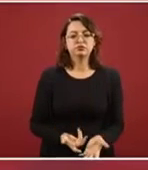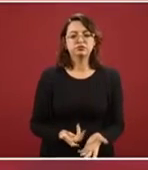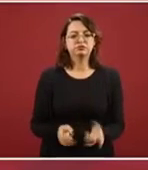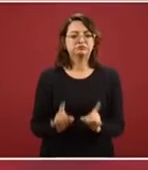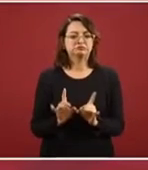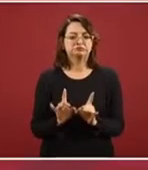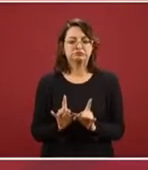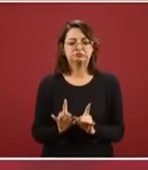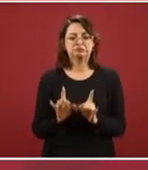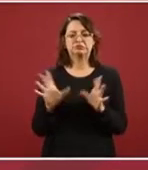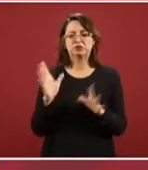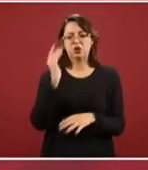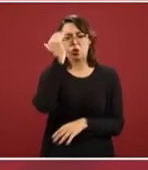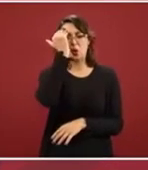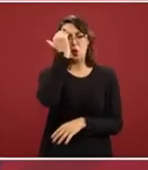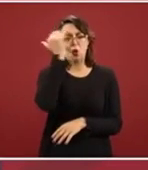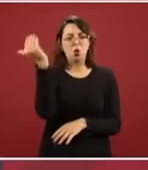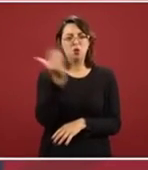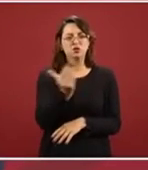cosas horrendas,